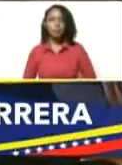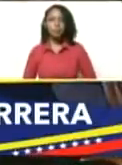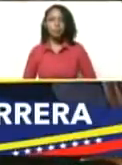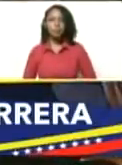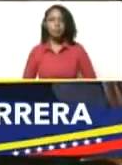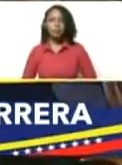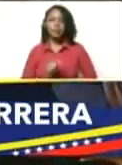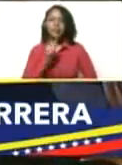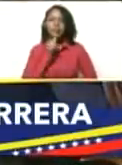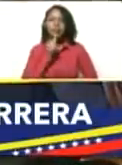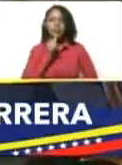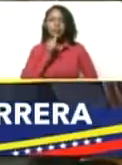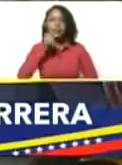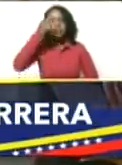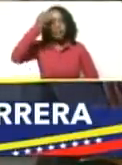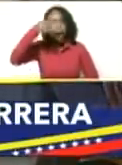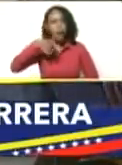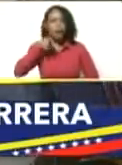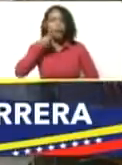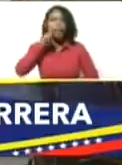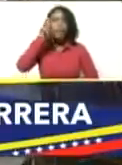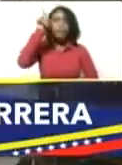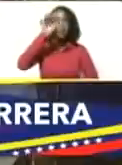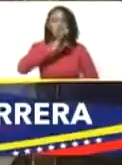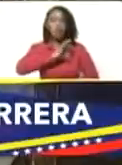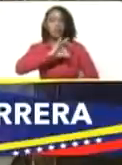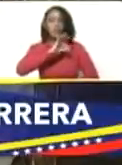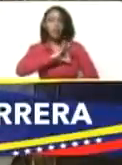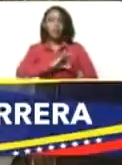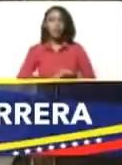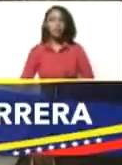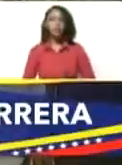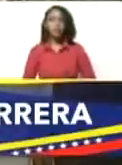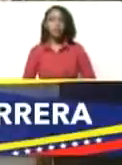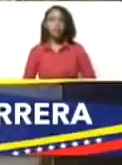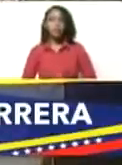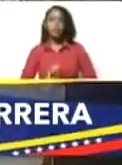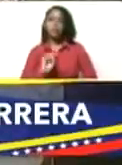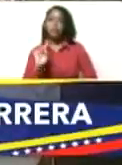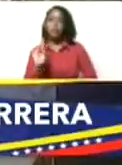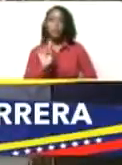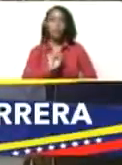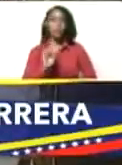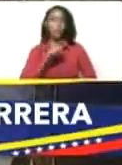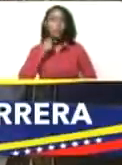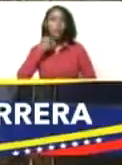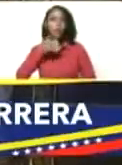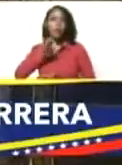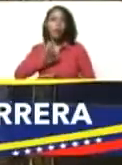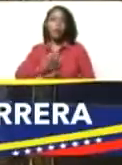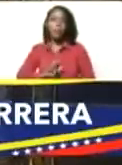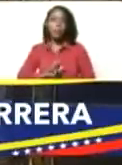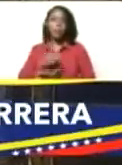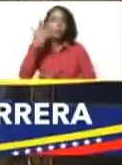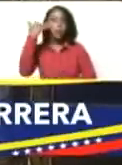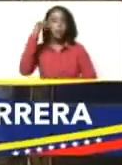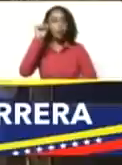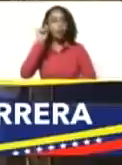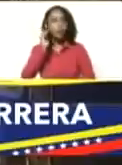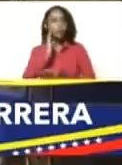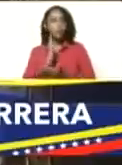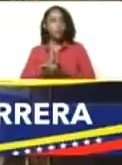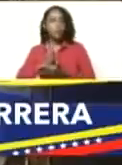Quien cree en ti, Señor, no morirá para